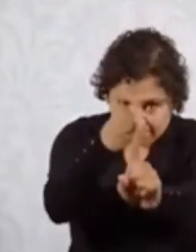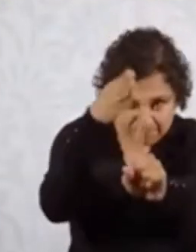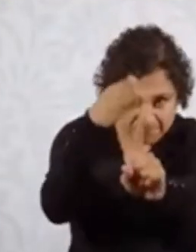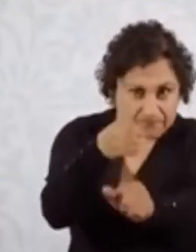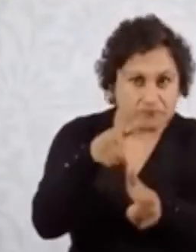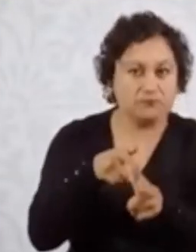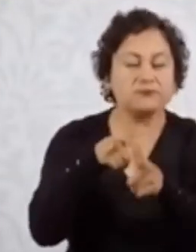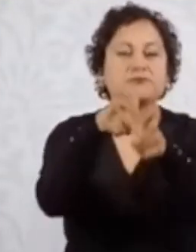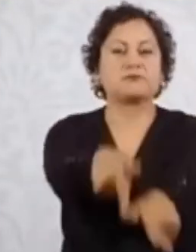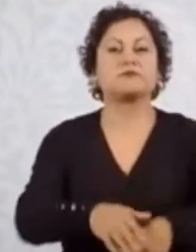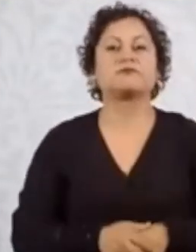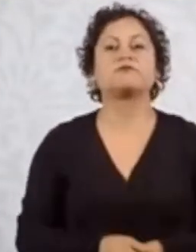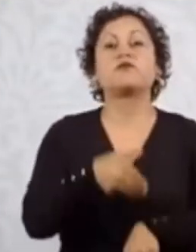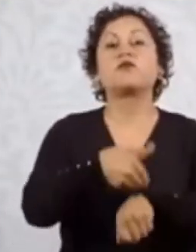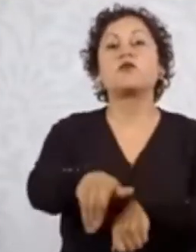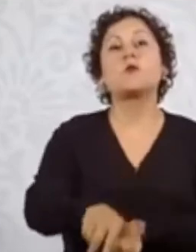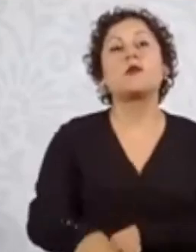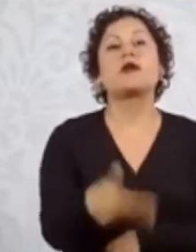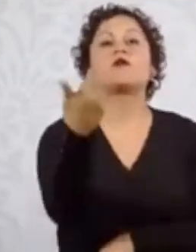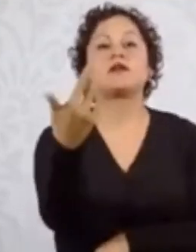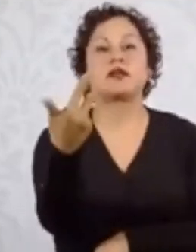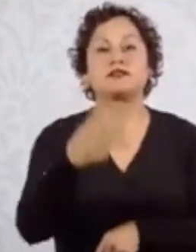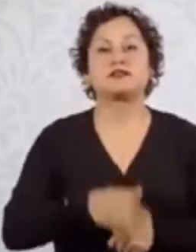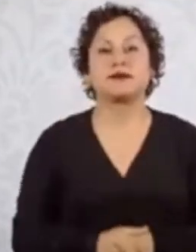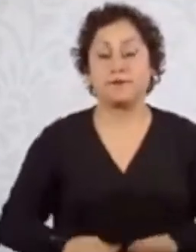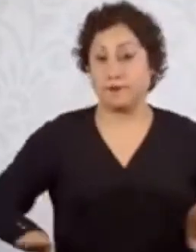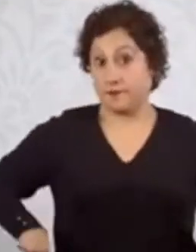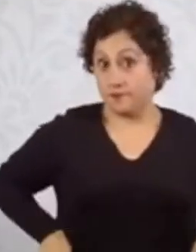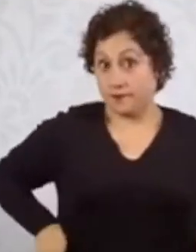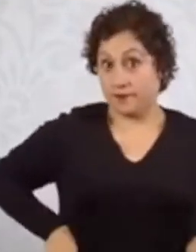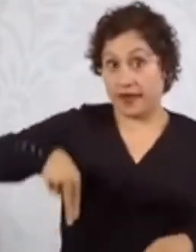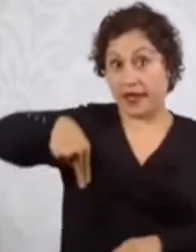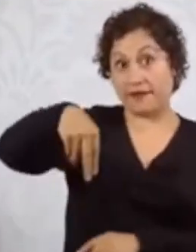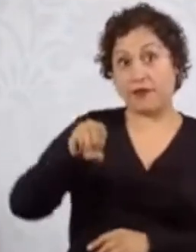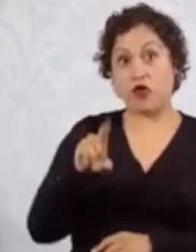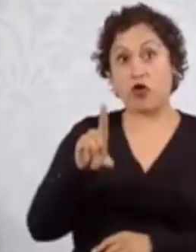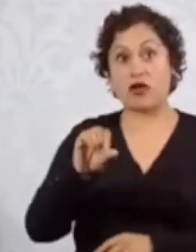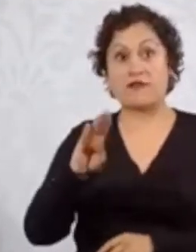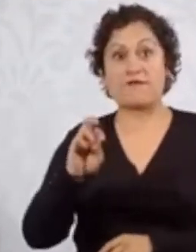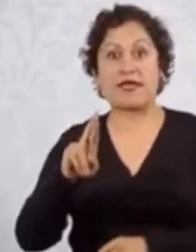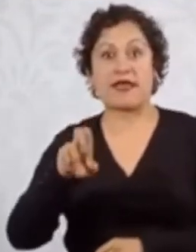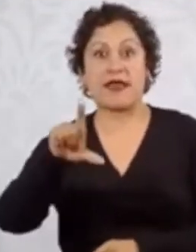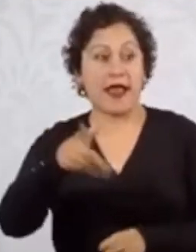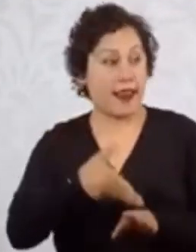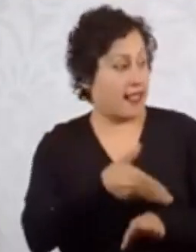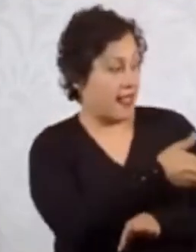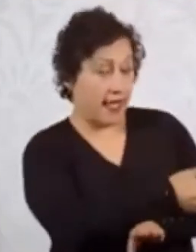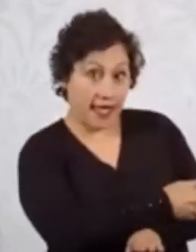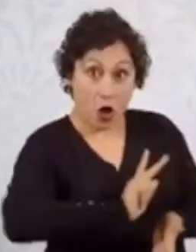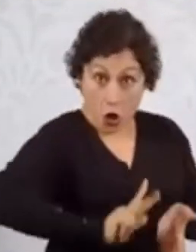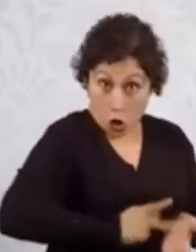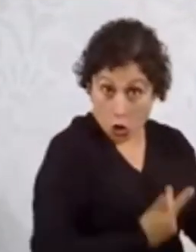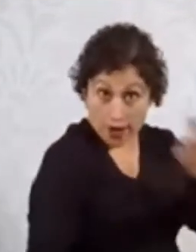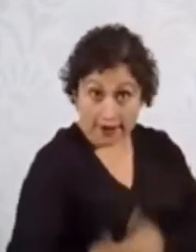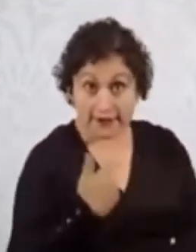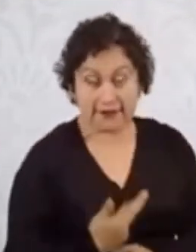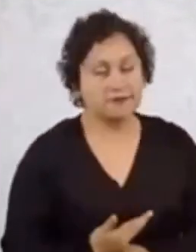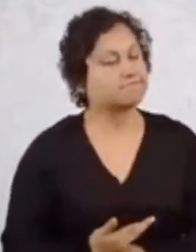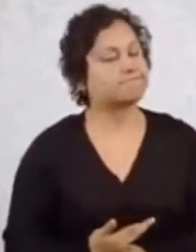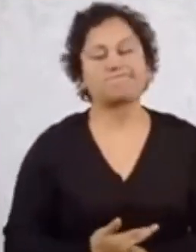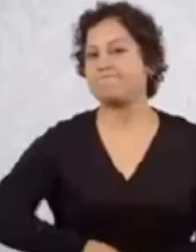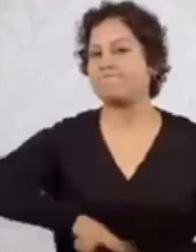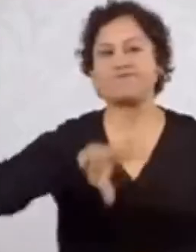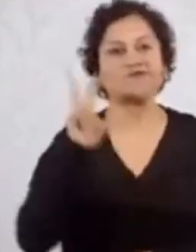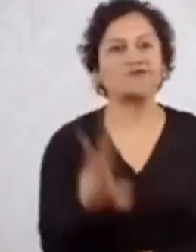creciente industria del transporte por con contenedores. Cada vez se fabrican